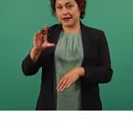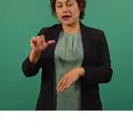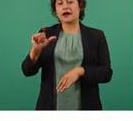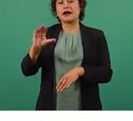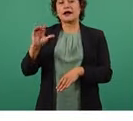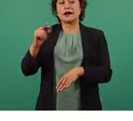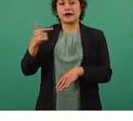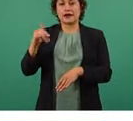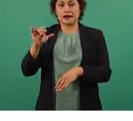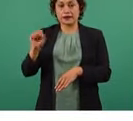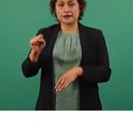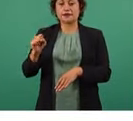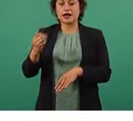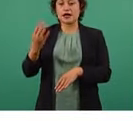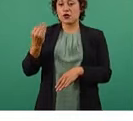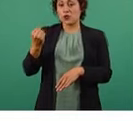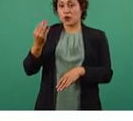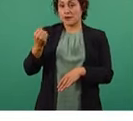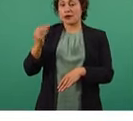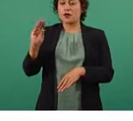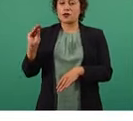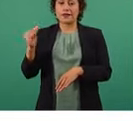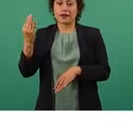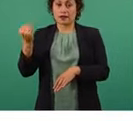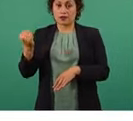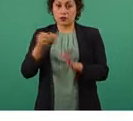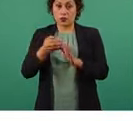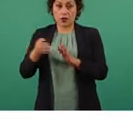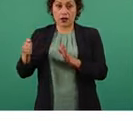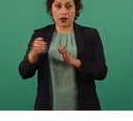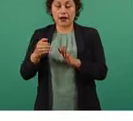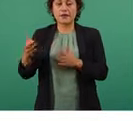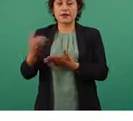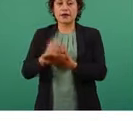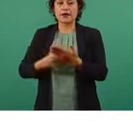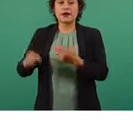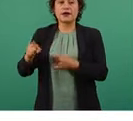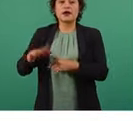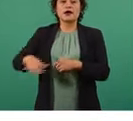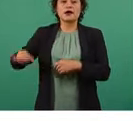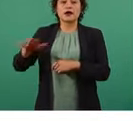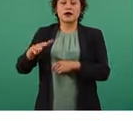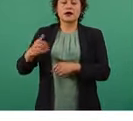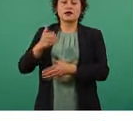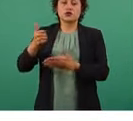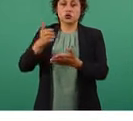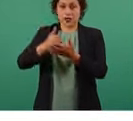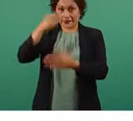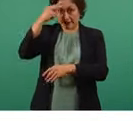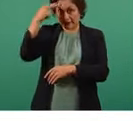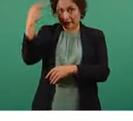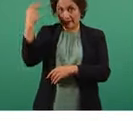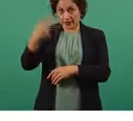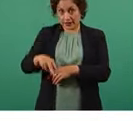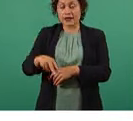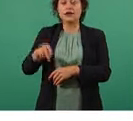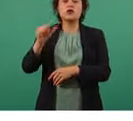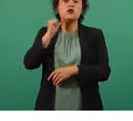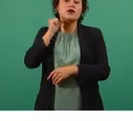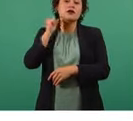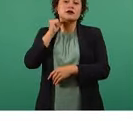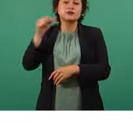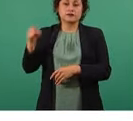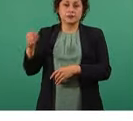de 9 pesos con 99 centavos, en Azcapotzalco, Ciudad de México, con un precio de 28 pesos con 1 centavo